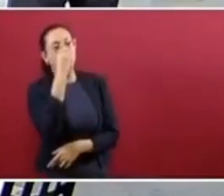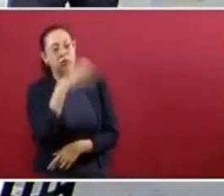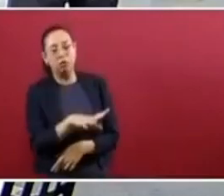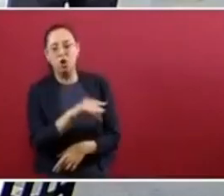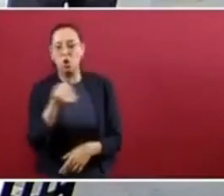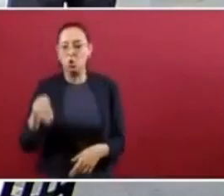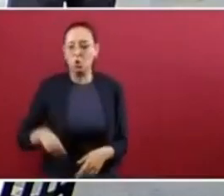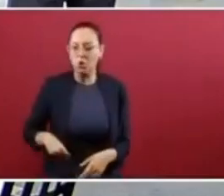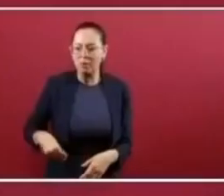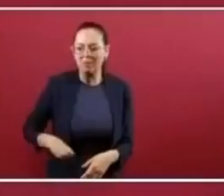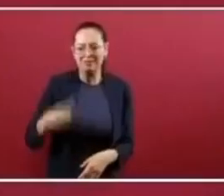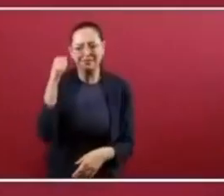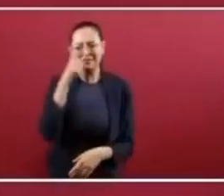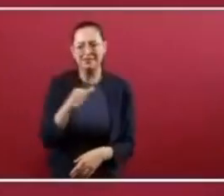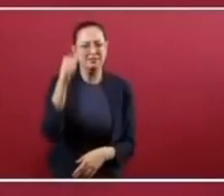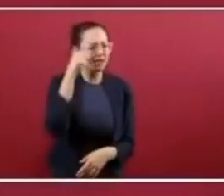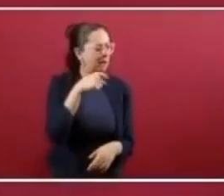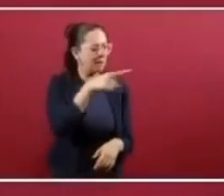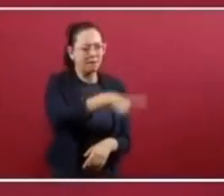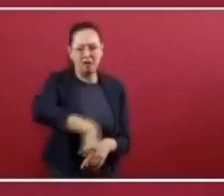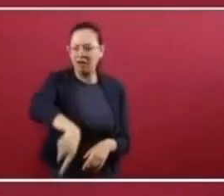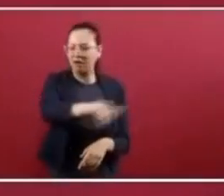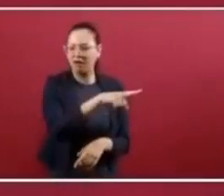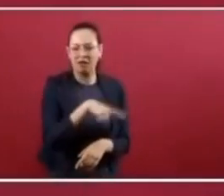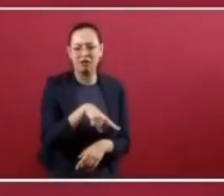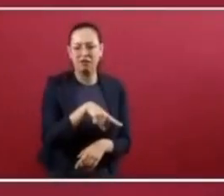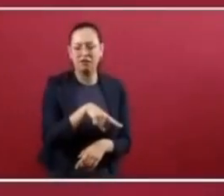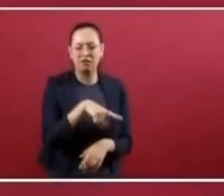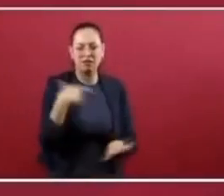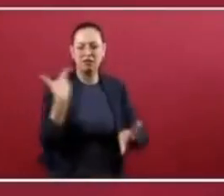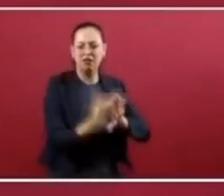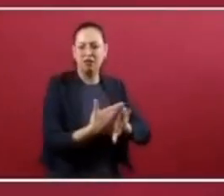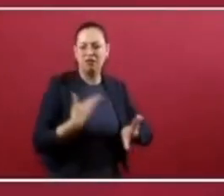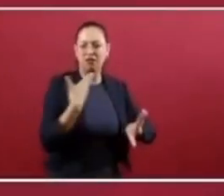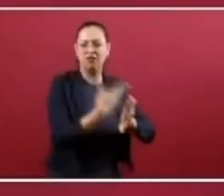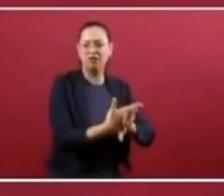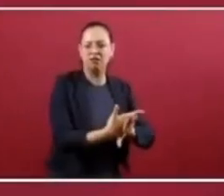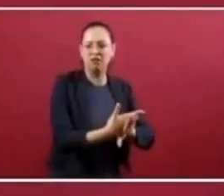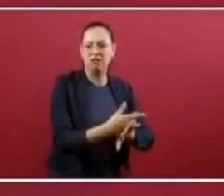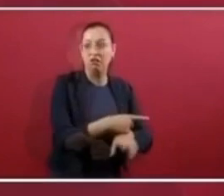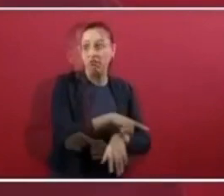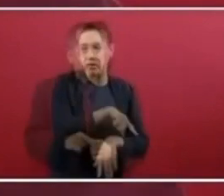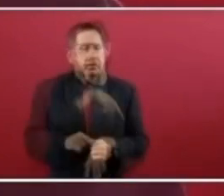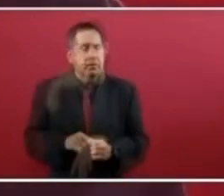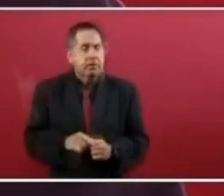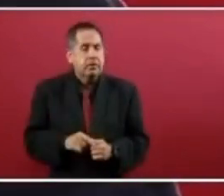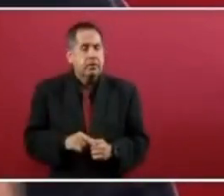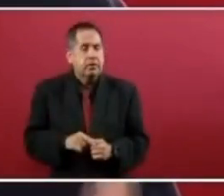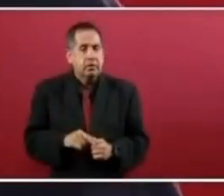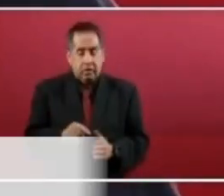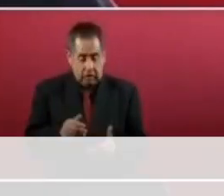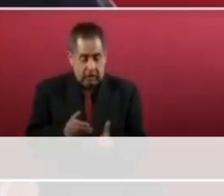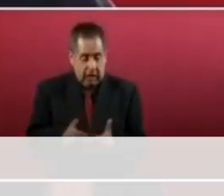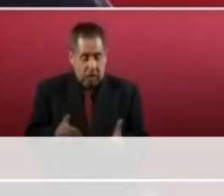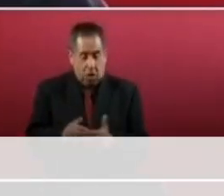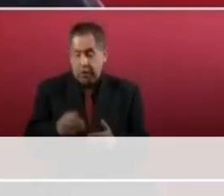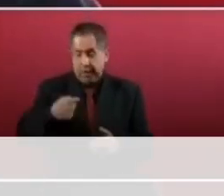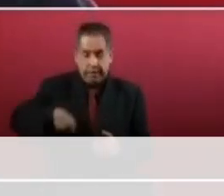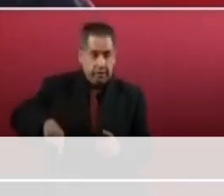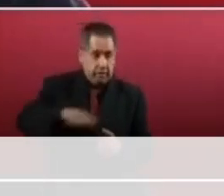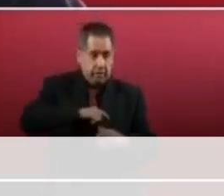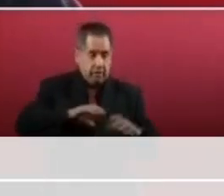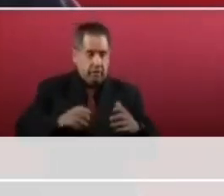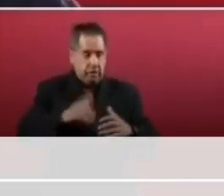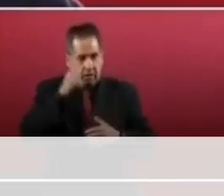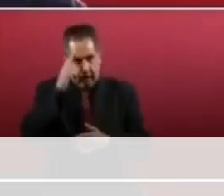Y nunca volteaban a ver los atracos de arriba, que ahora nosotros vamos